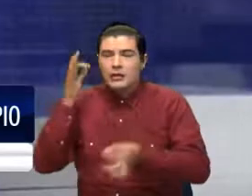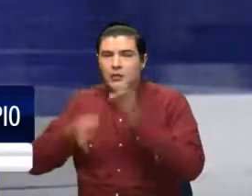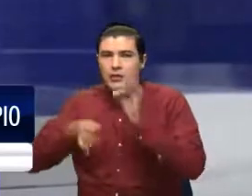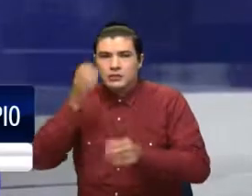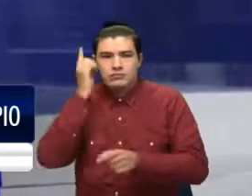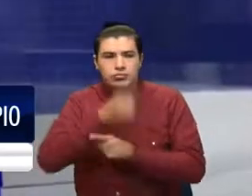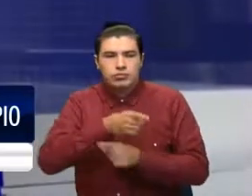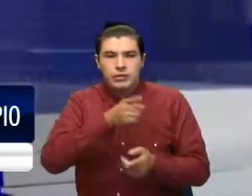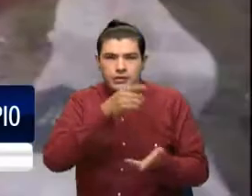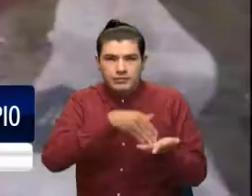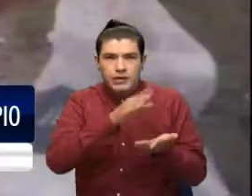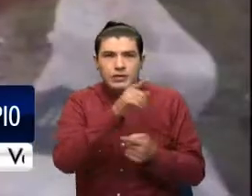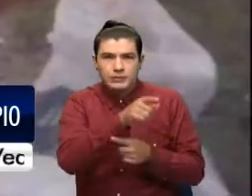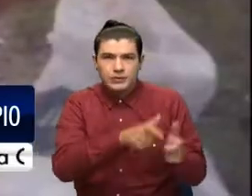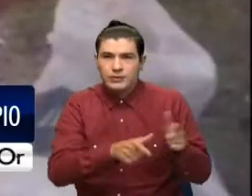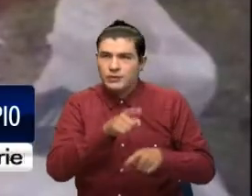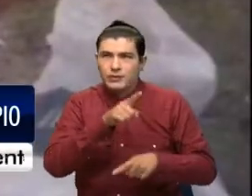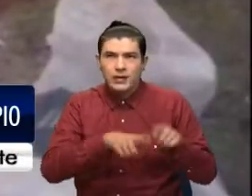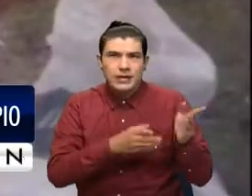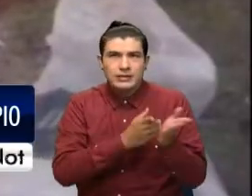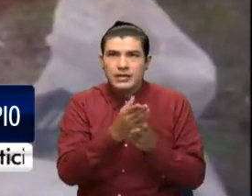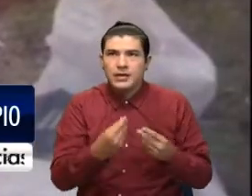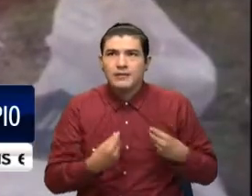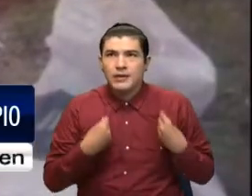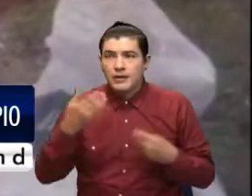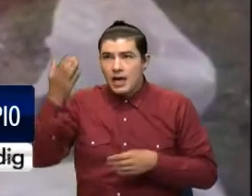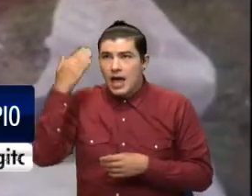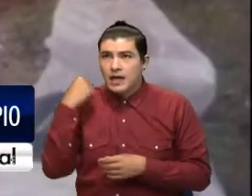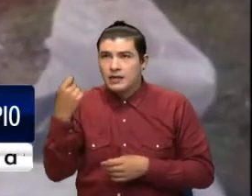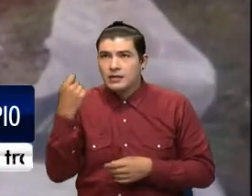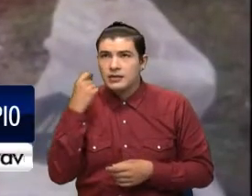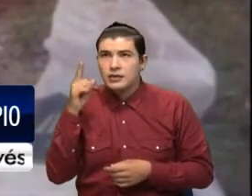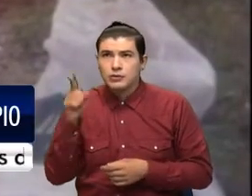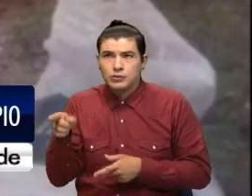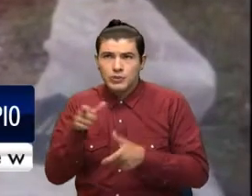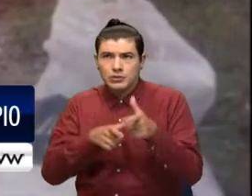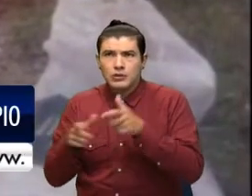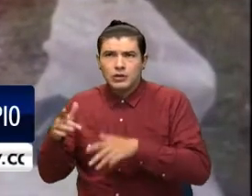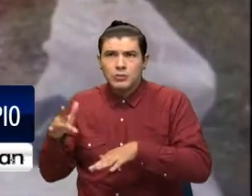determinación de desalojar. En las últimas horas, este hecho motivó la